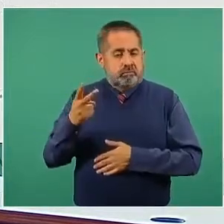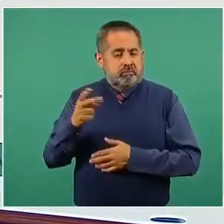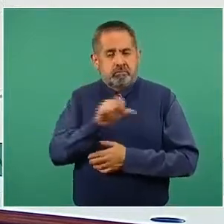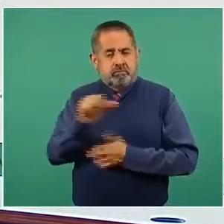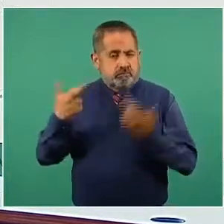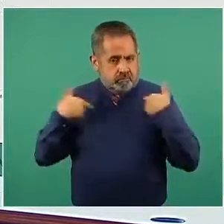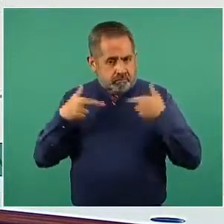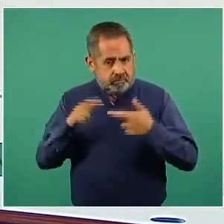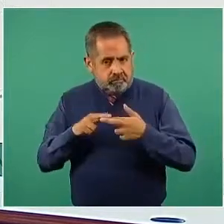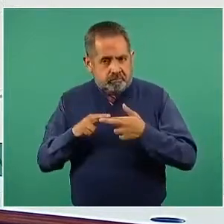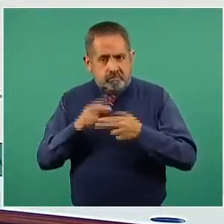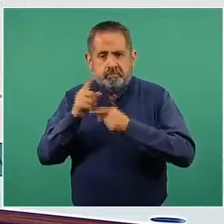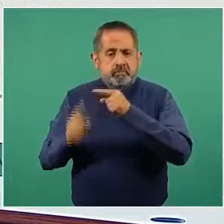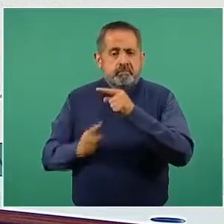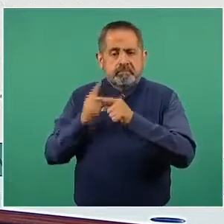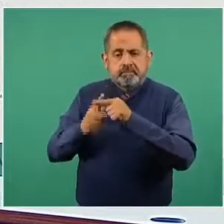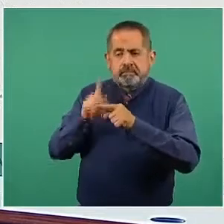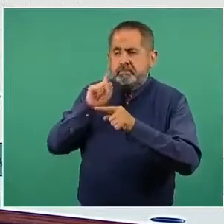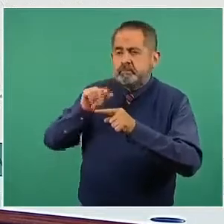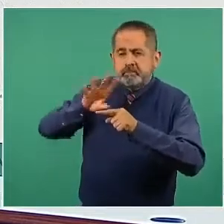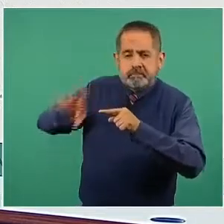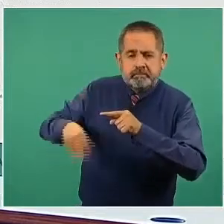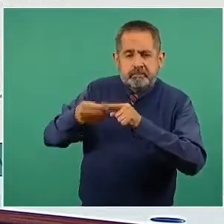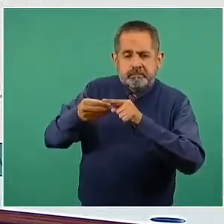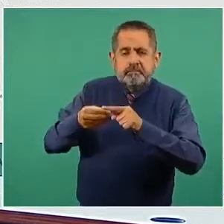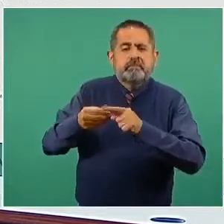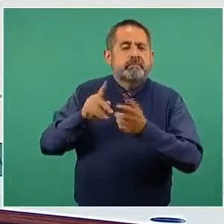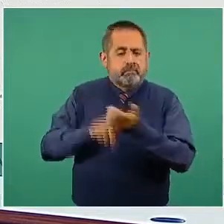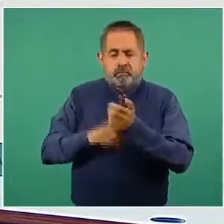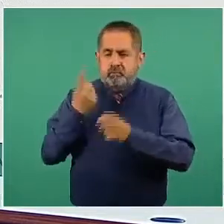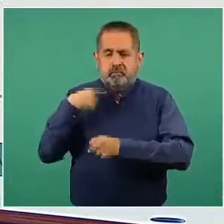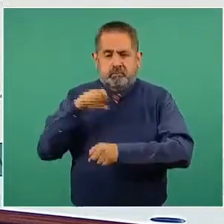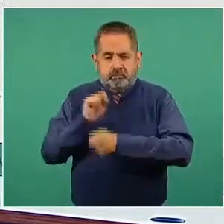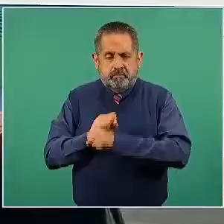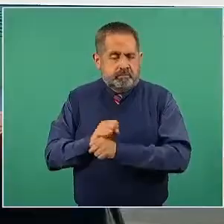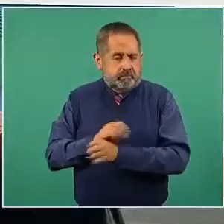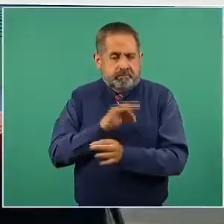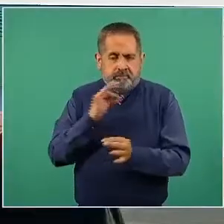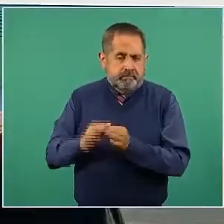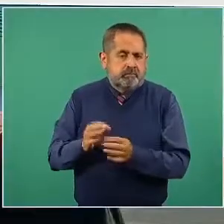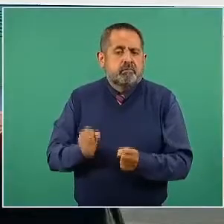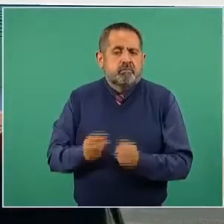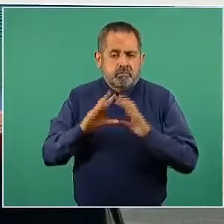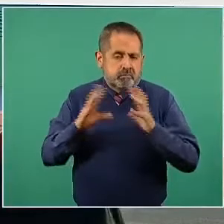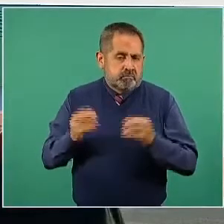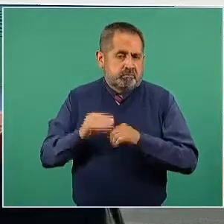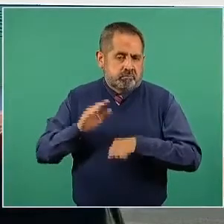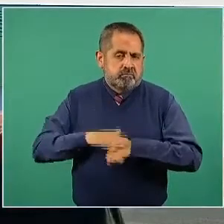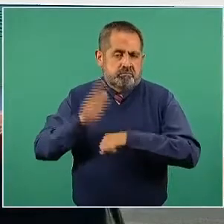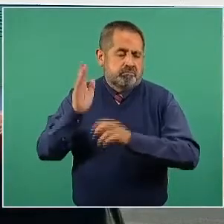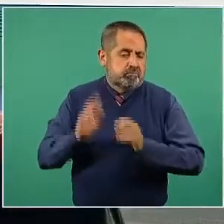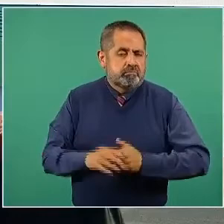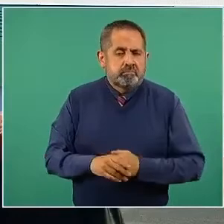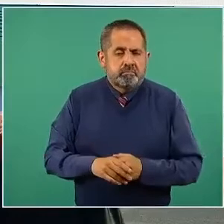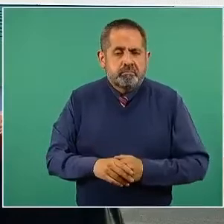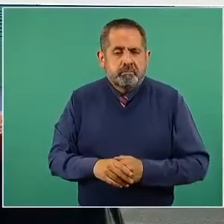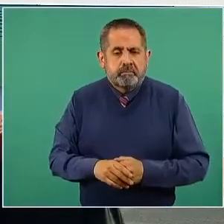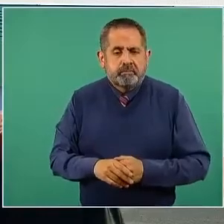1.843.832, más la información que se irá acumulando del cierre de la semana que acaba de terminar,